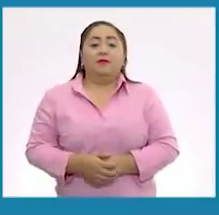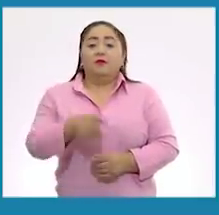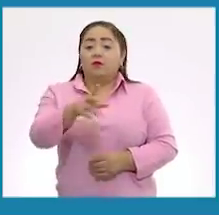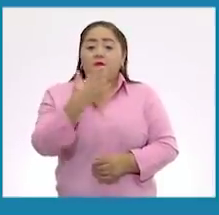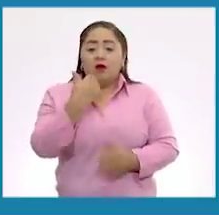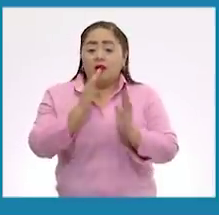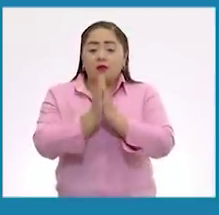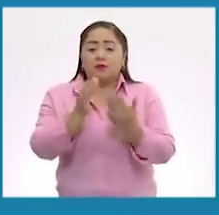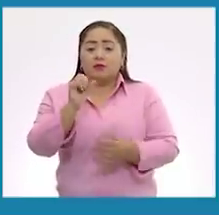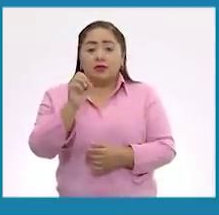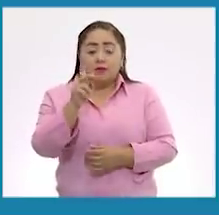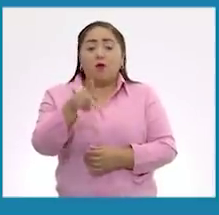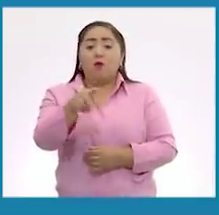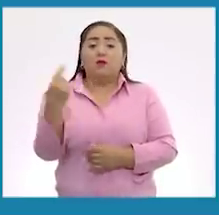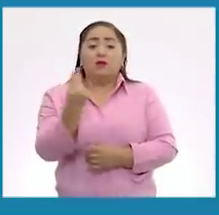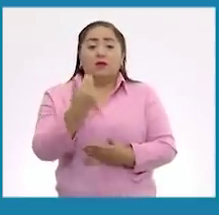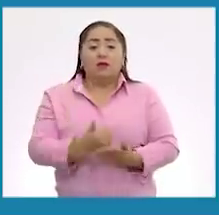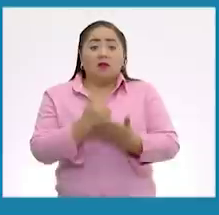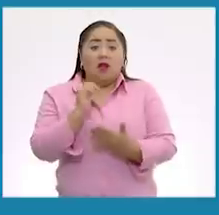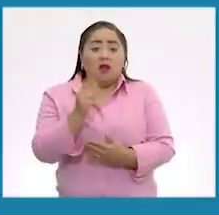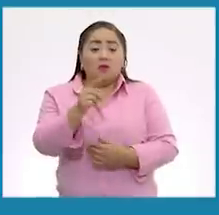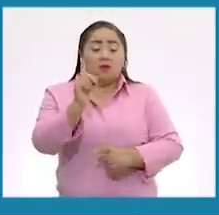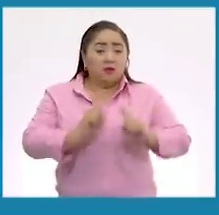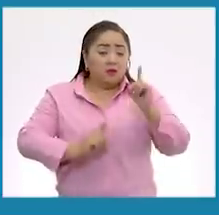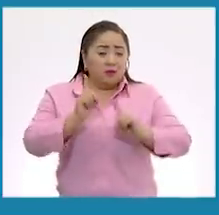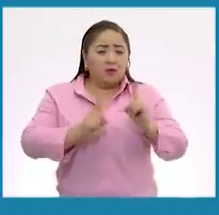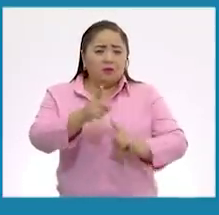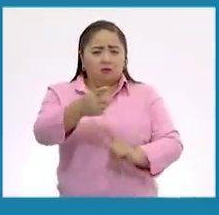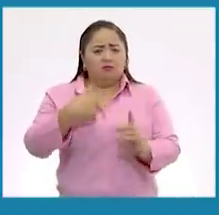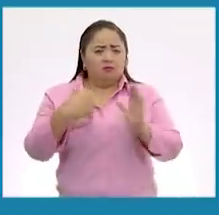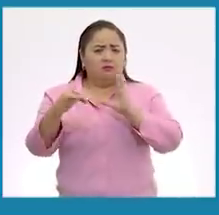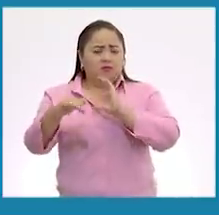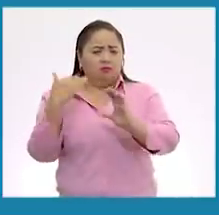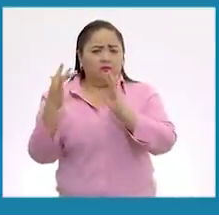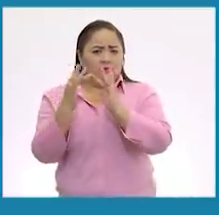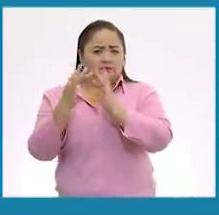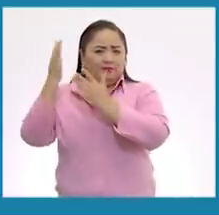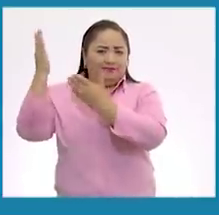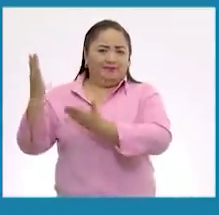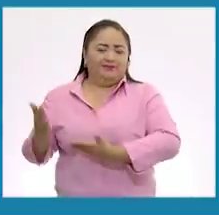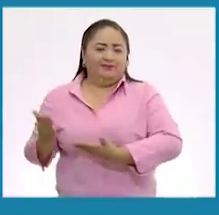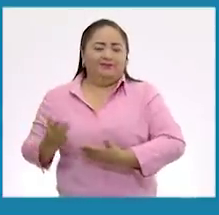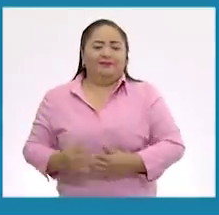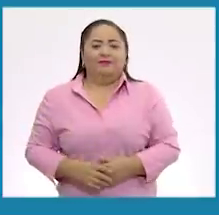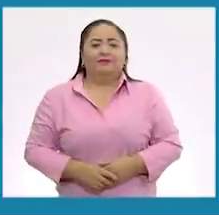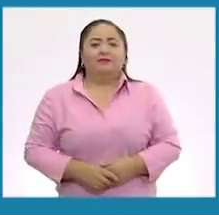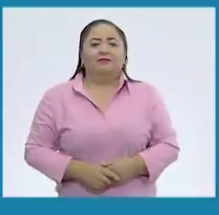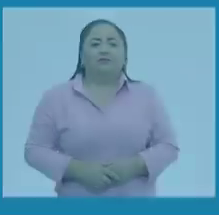Si tienes el libro de texto o necesitas ayuda para responder tus dudas, contáctanos.